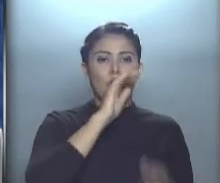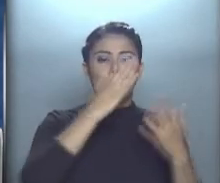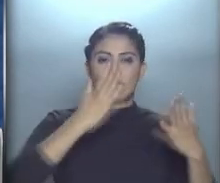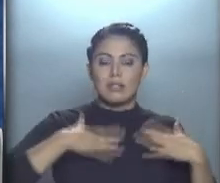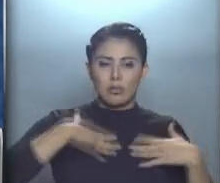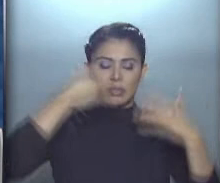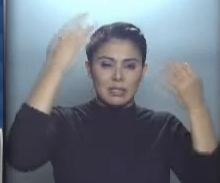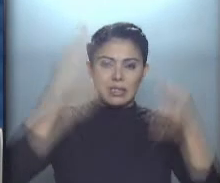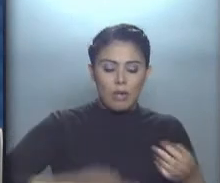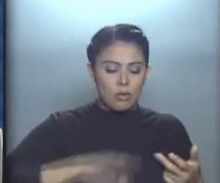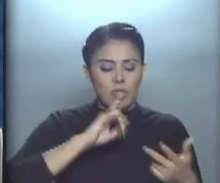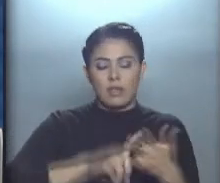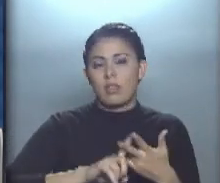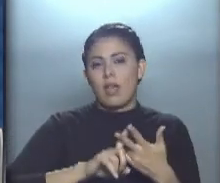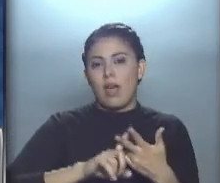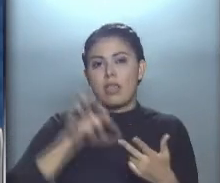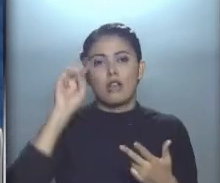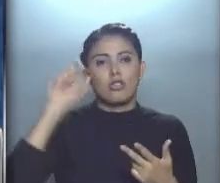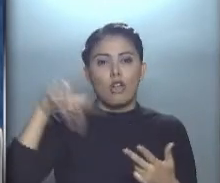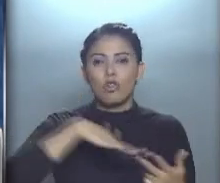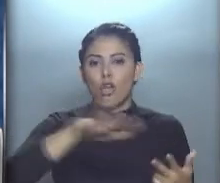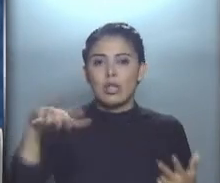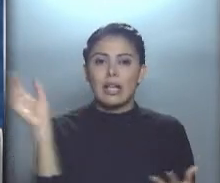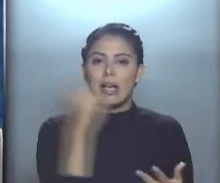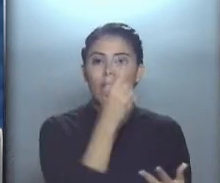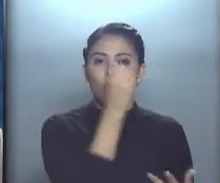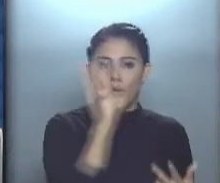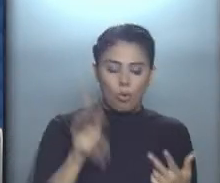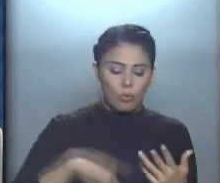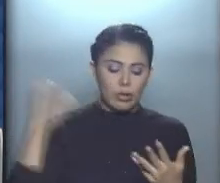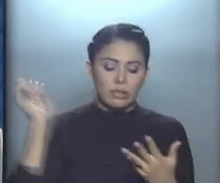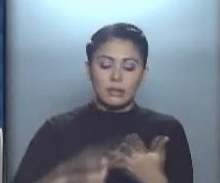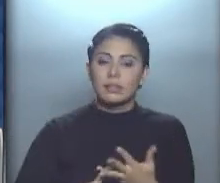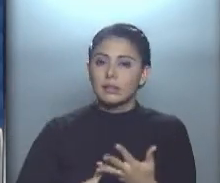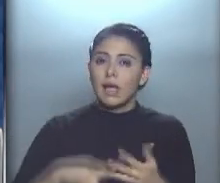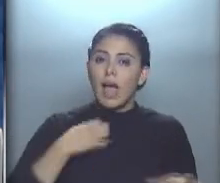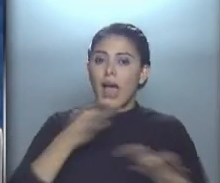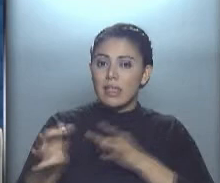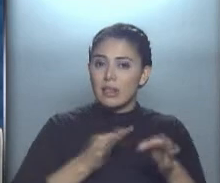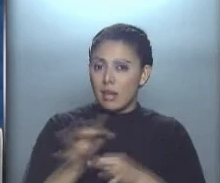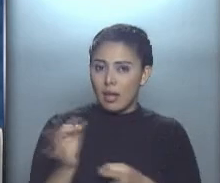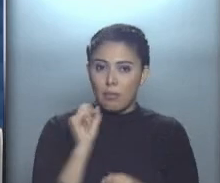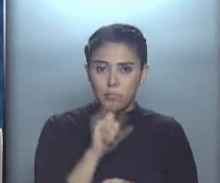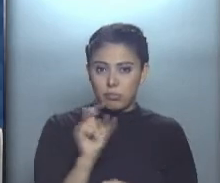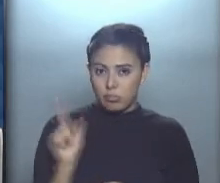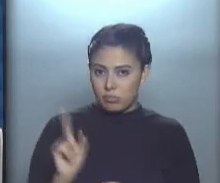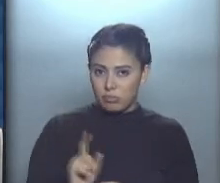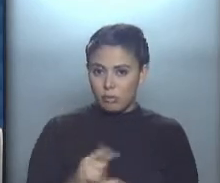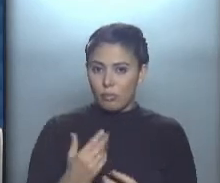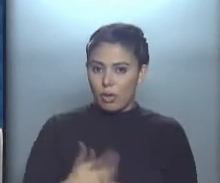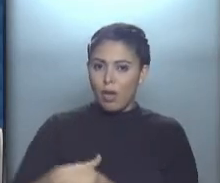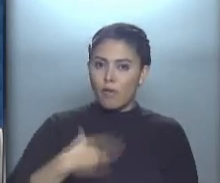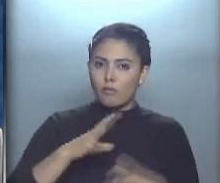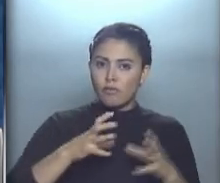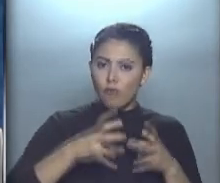seguridad, incremento del rol social de los clubes y la estrategia correspondiente a potenciar el